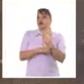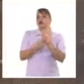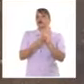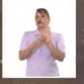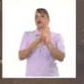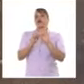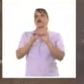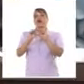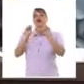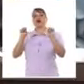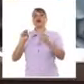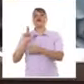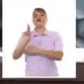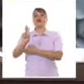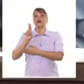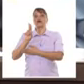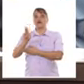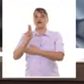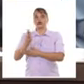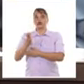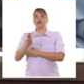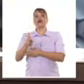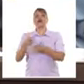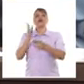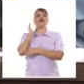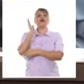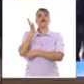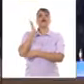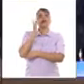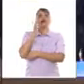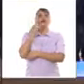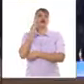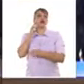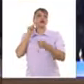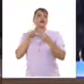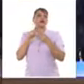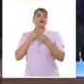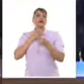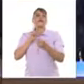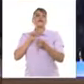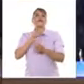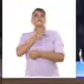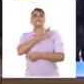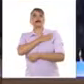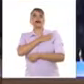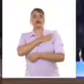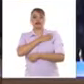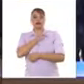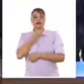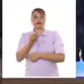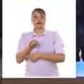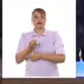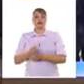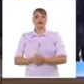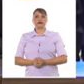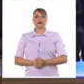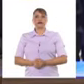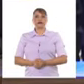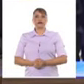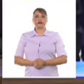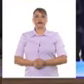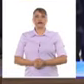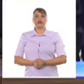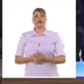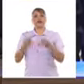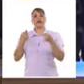con urgencia una conferencia de paz bajo los auspicios de Naciones Unidas, que